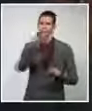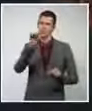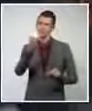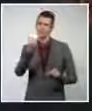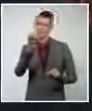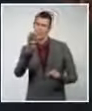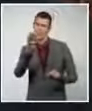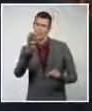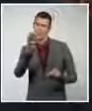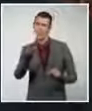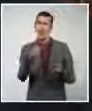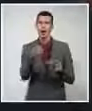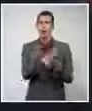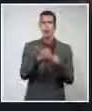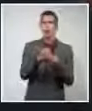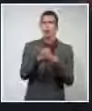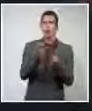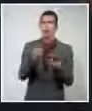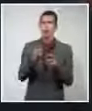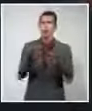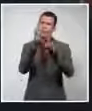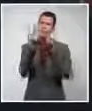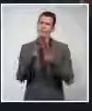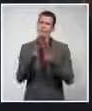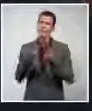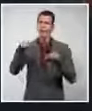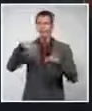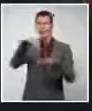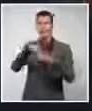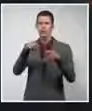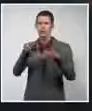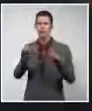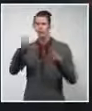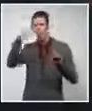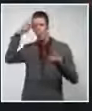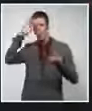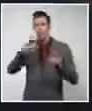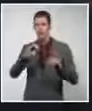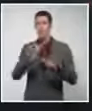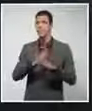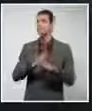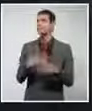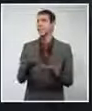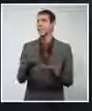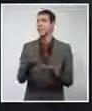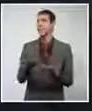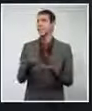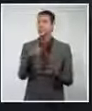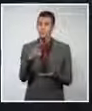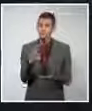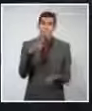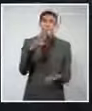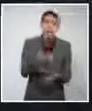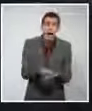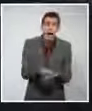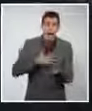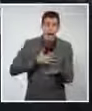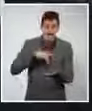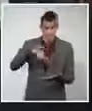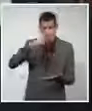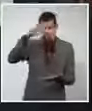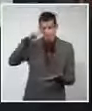para consumir en la red nacional. Por tanto, tienes un total de 2.3 gigas. Por tanto, las personas dicen, bueno, ¿cómo es que ahora este giga